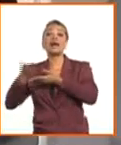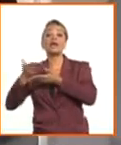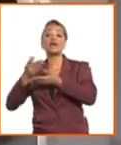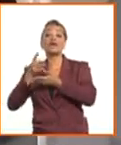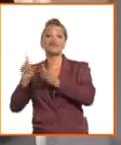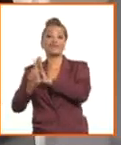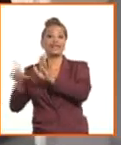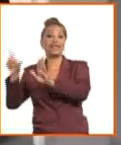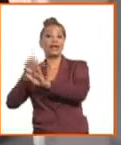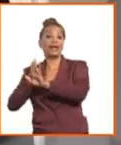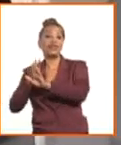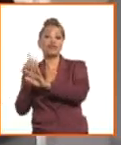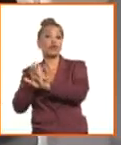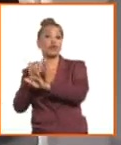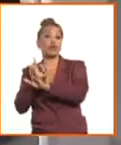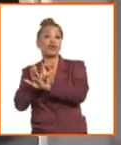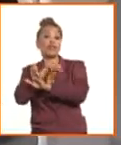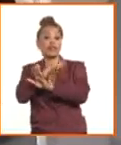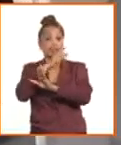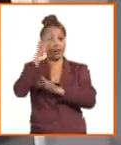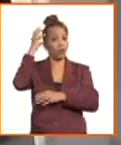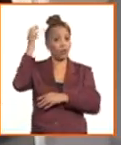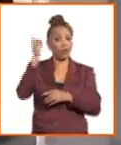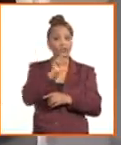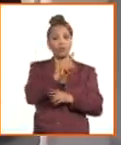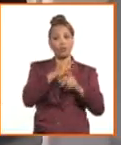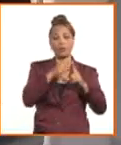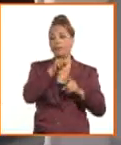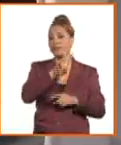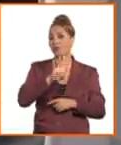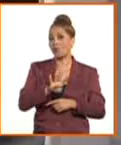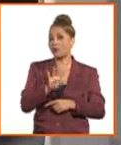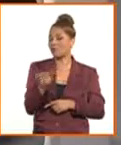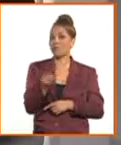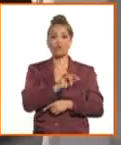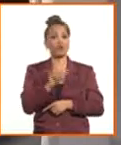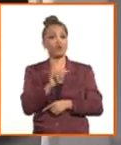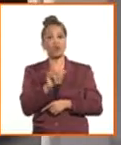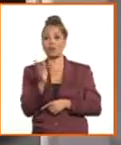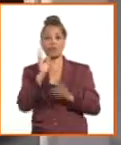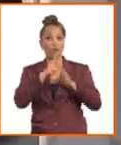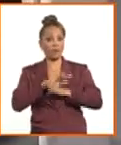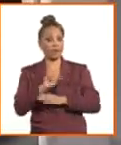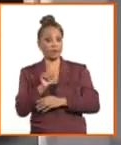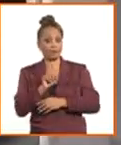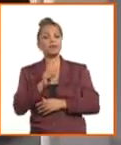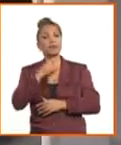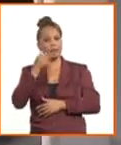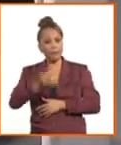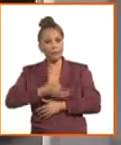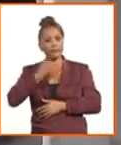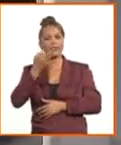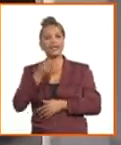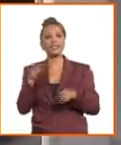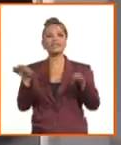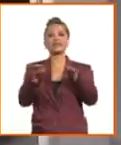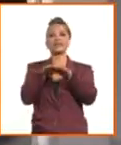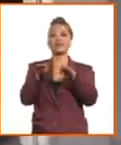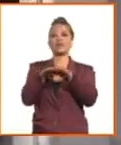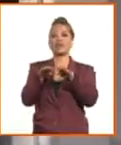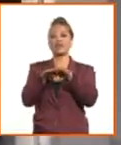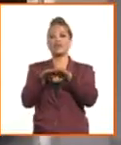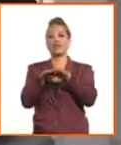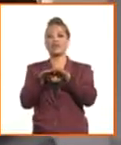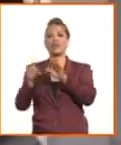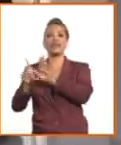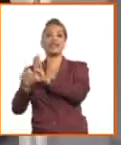la economía, lo cual sostenemos. Y podemos abundar en ese... Eso me gustaría hablar más adelante. Podemos abundar en ese asunto también, lo cual sostenemos. Hay debate de los economistas sobre eso. Exactamente.